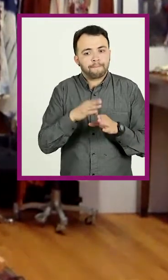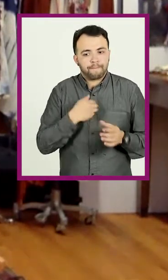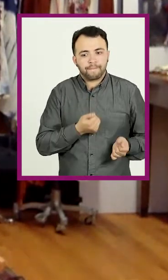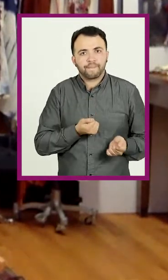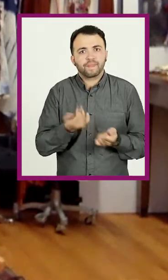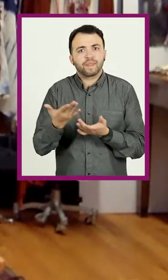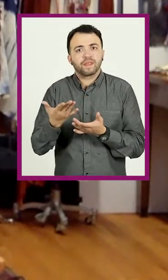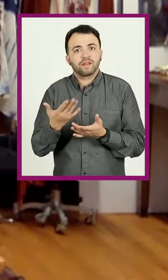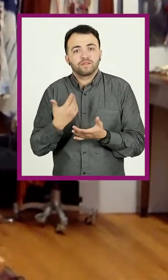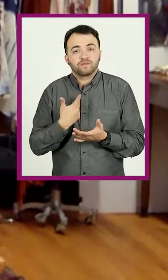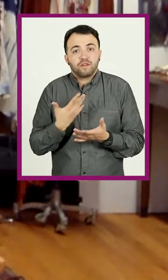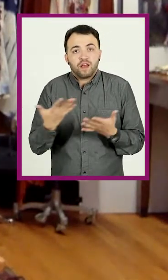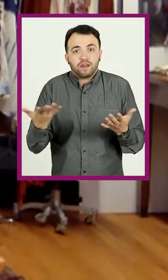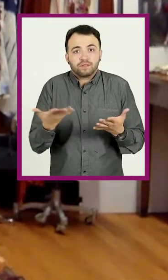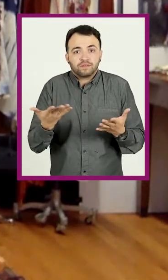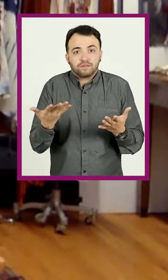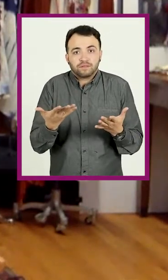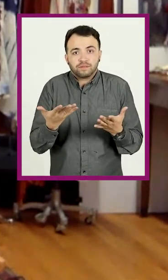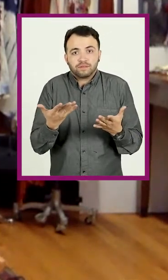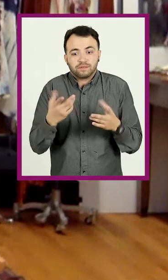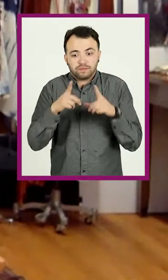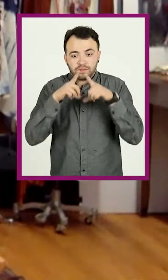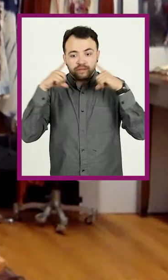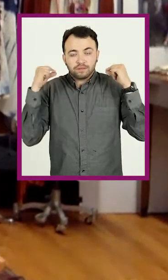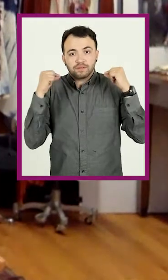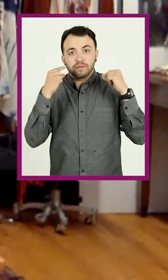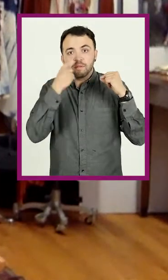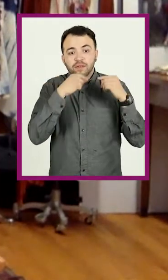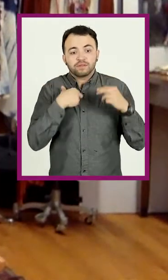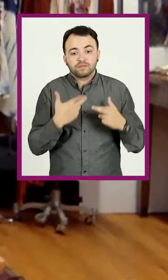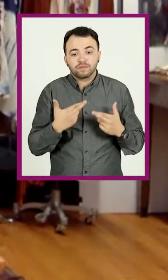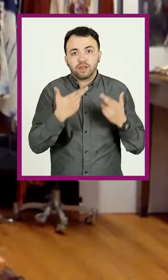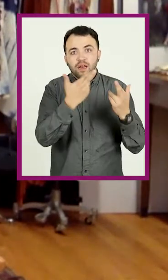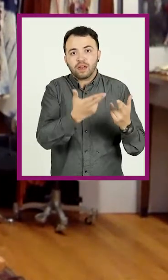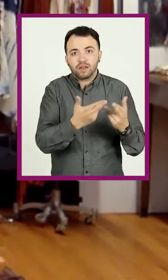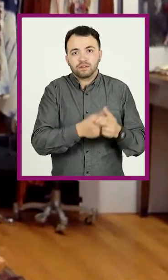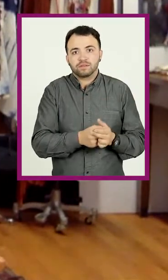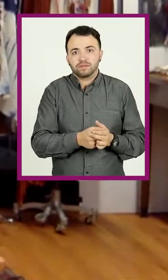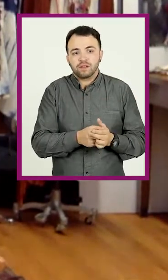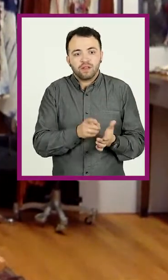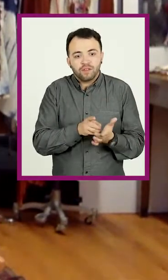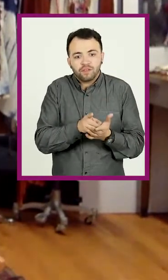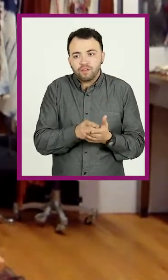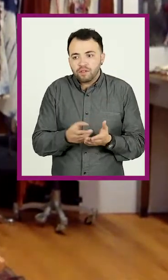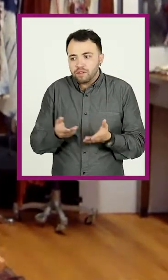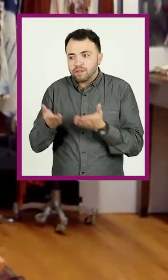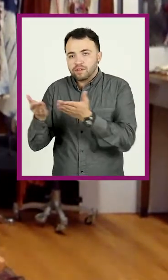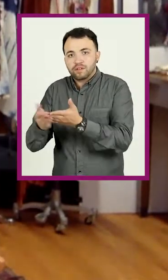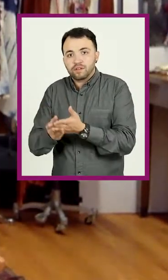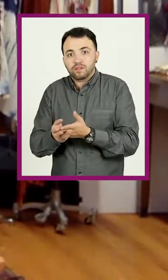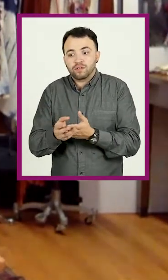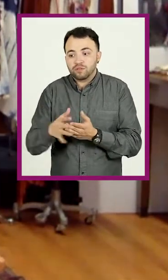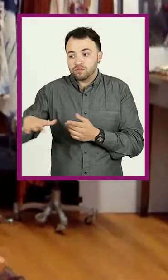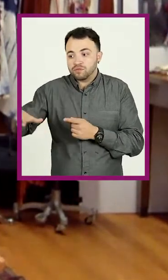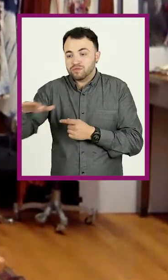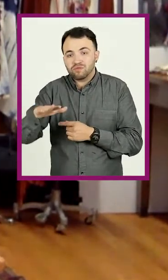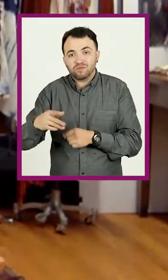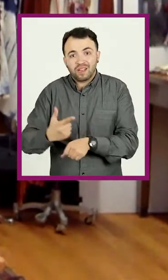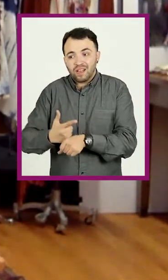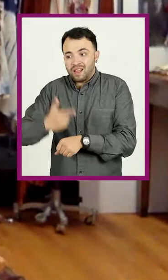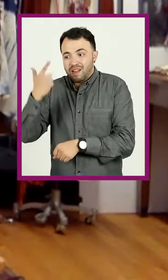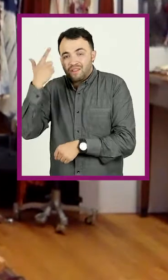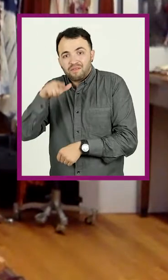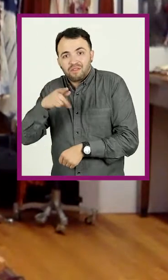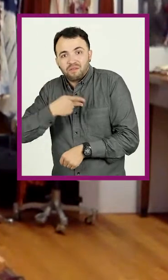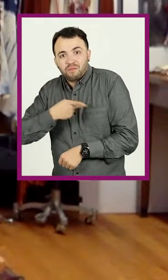cubrebocas para regalar, donar a personas en las zonas más afectadas. En este